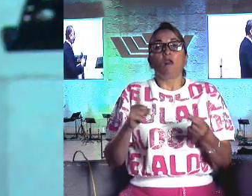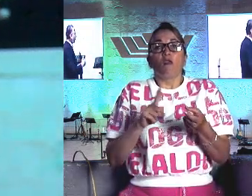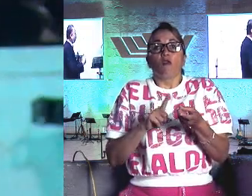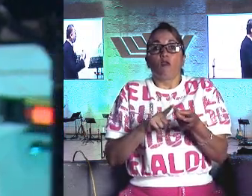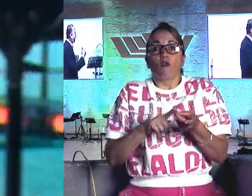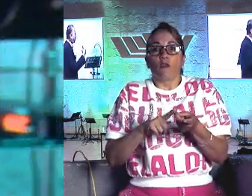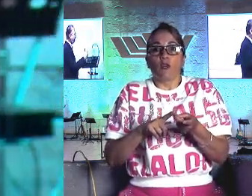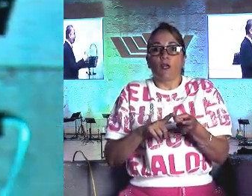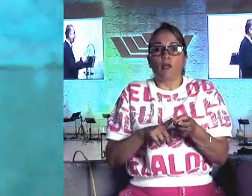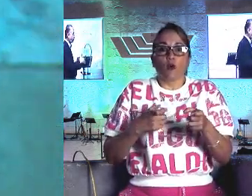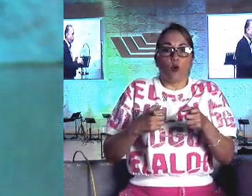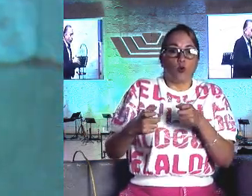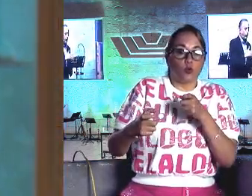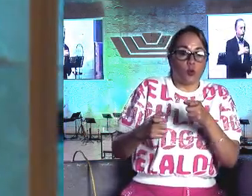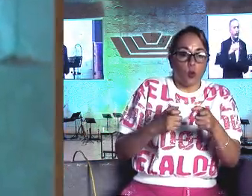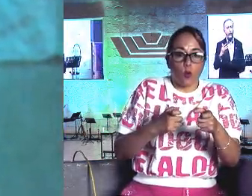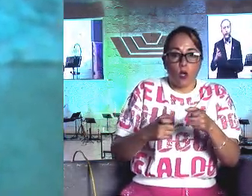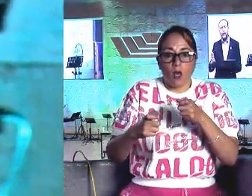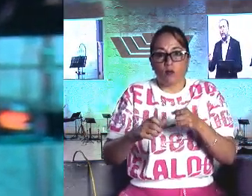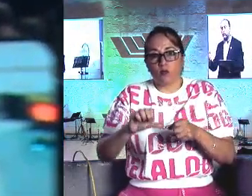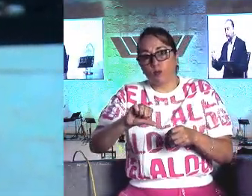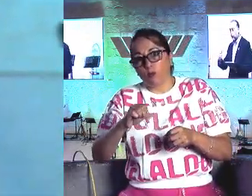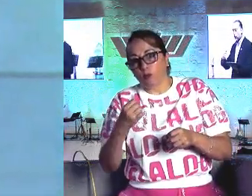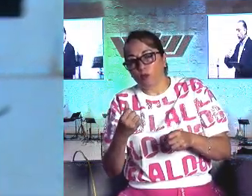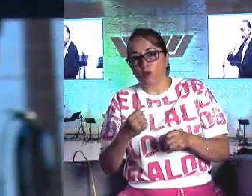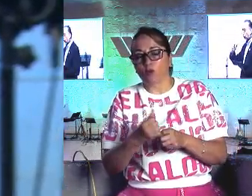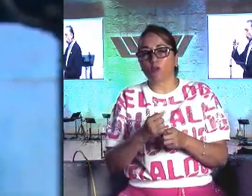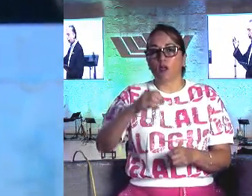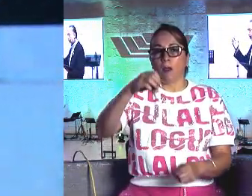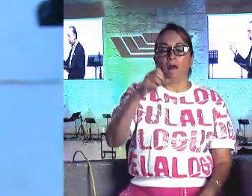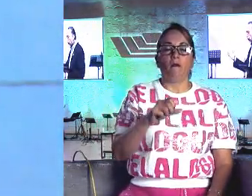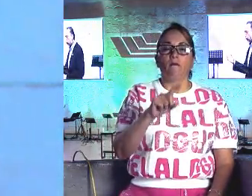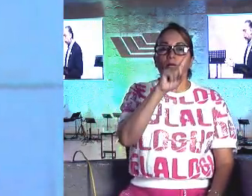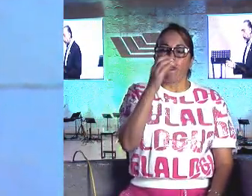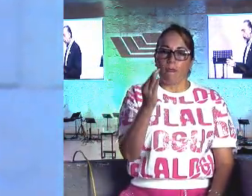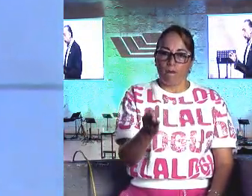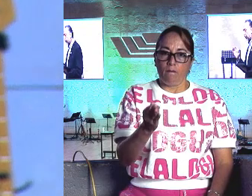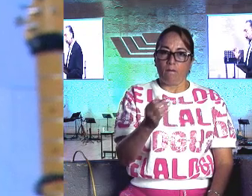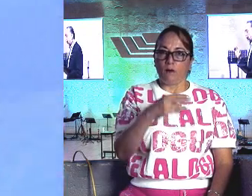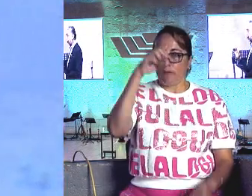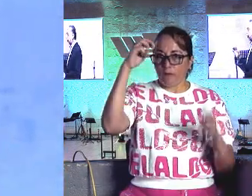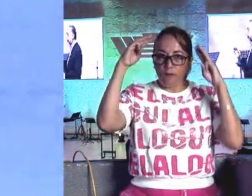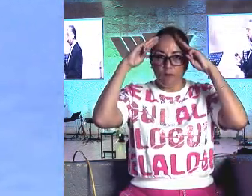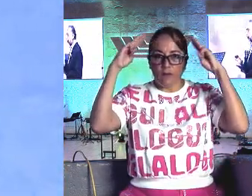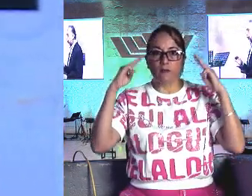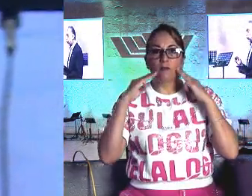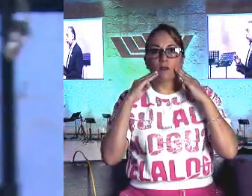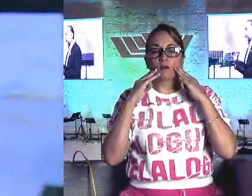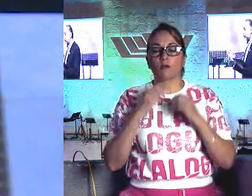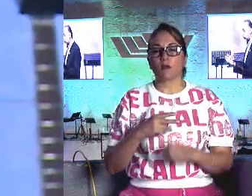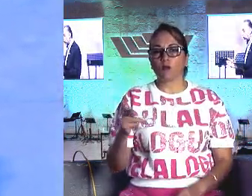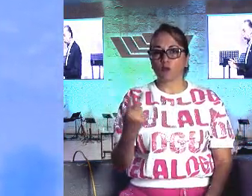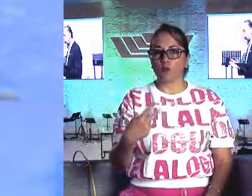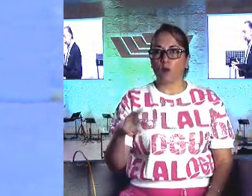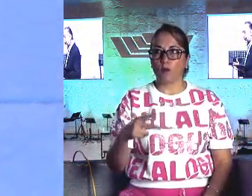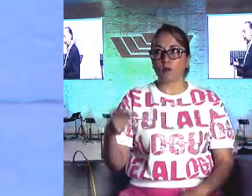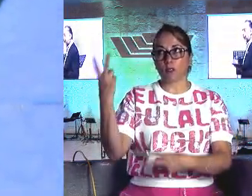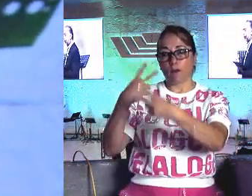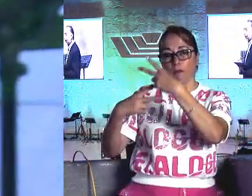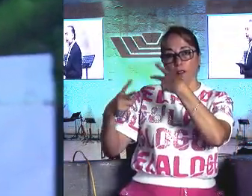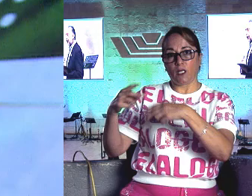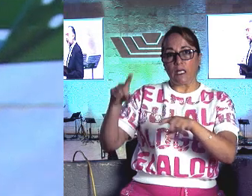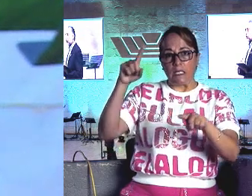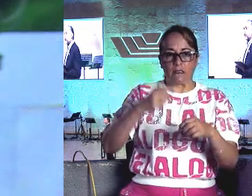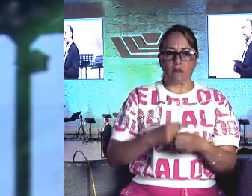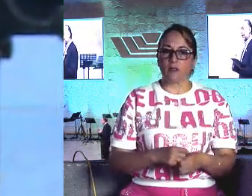los amalecitas, o por los filisteos, o por cualquiera de los pueblos que llegaban y les robaban todo lo que tenían.